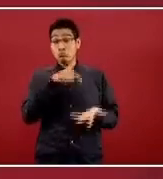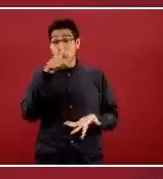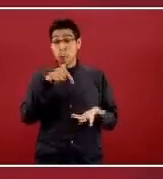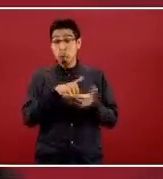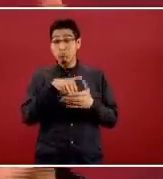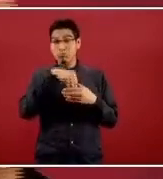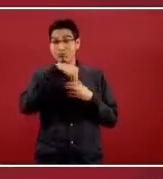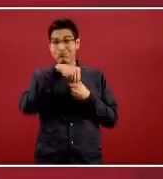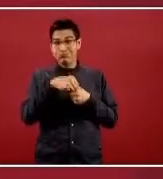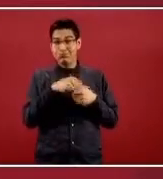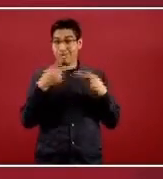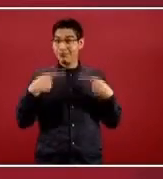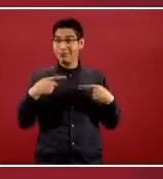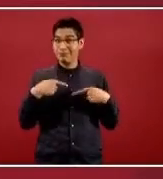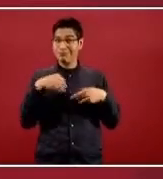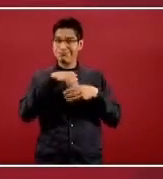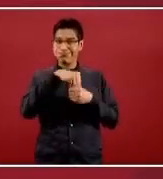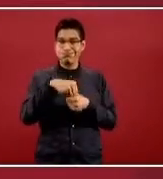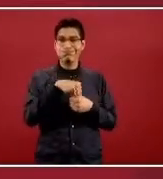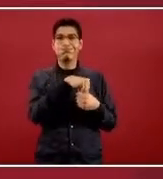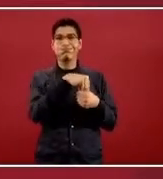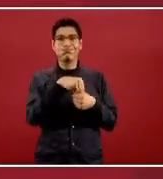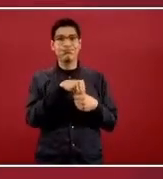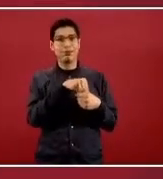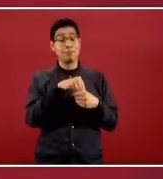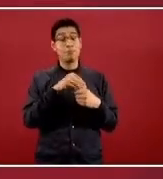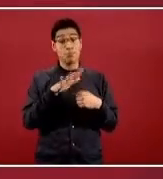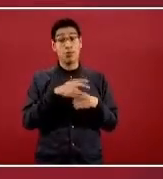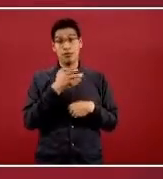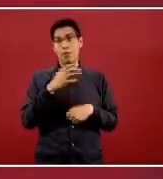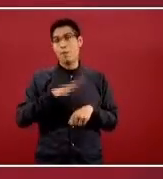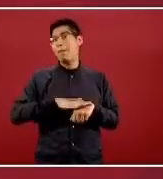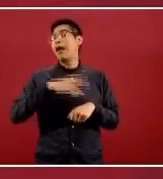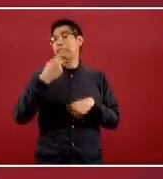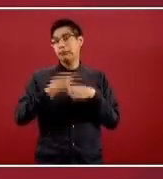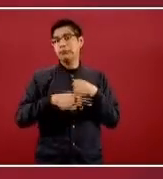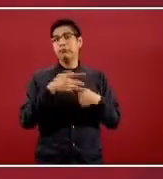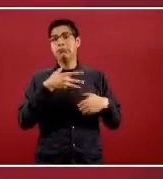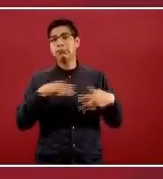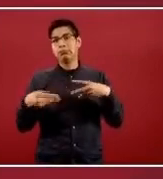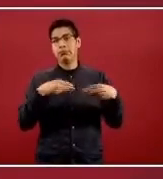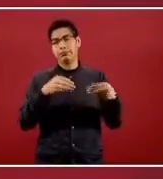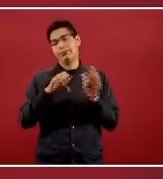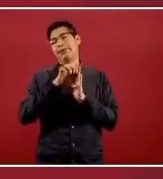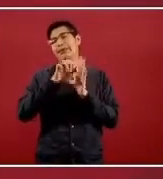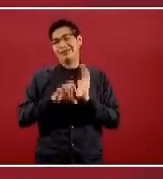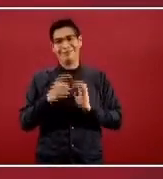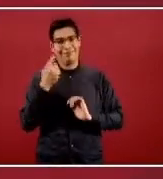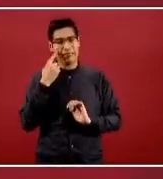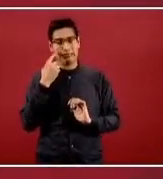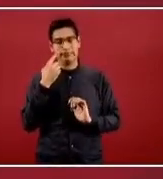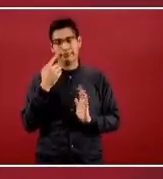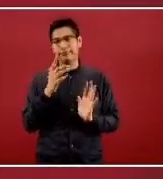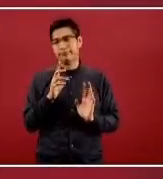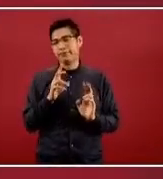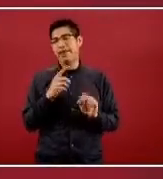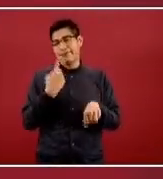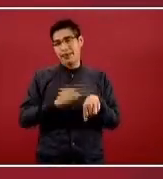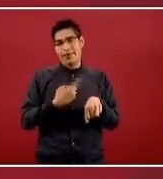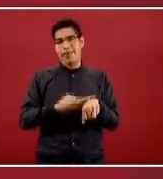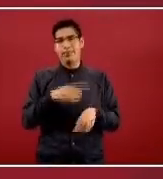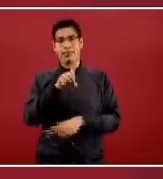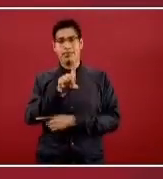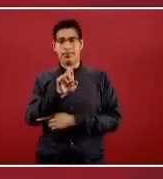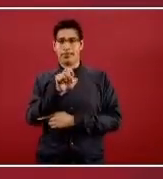de patrones en enfermedades de interés epidemiológico lo vemos, les pongo un ejemplo, dengue, en México